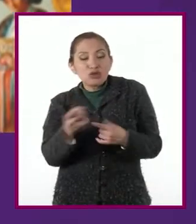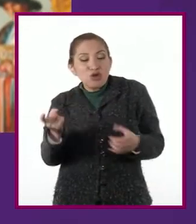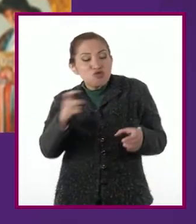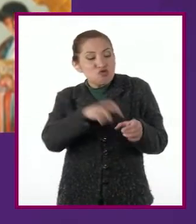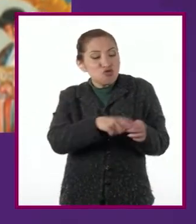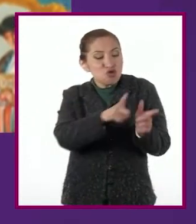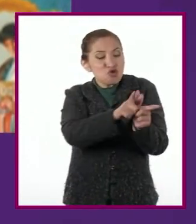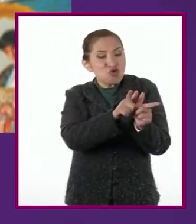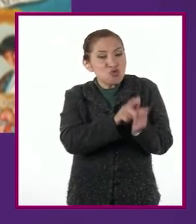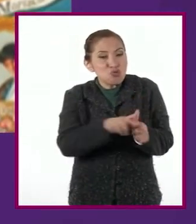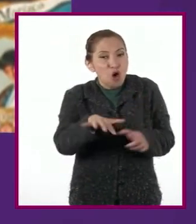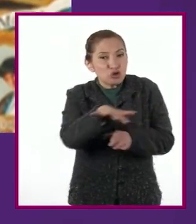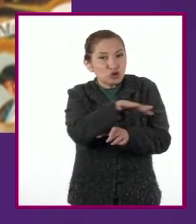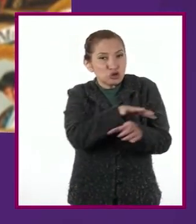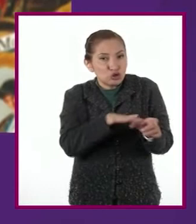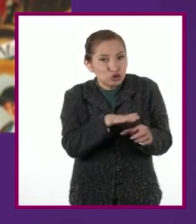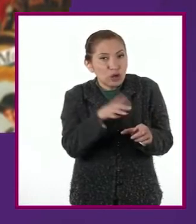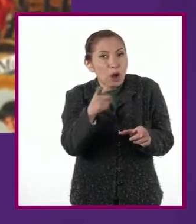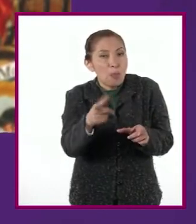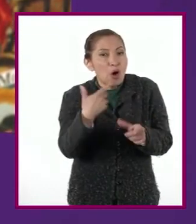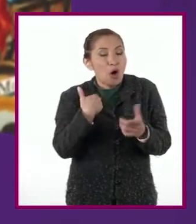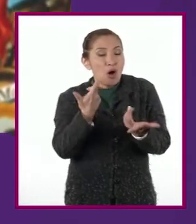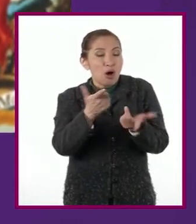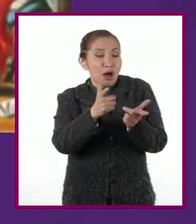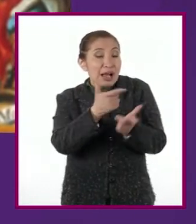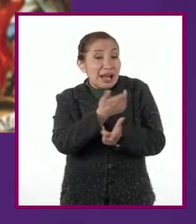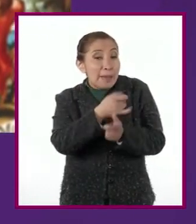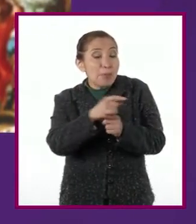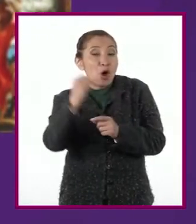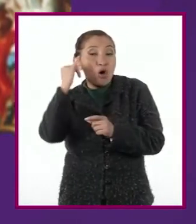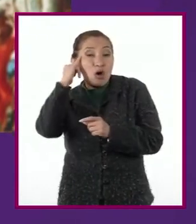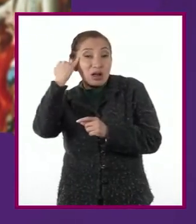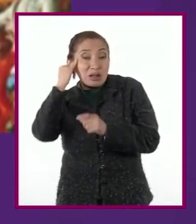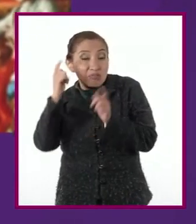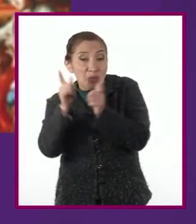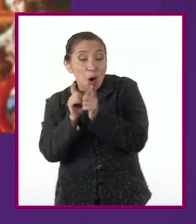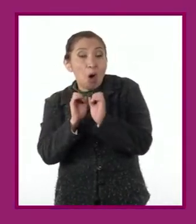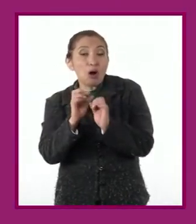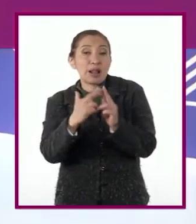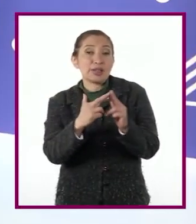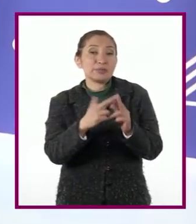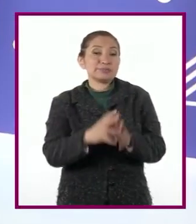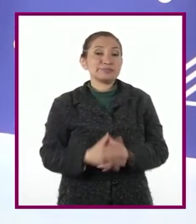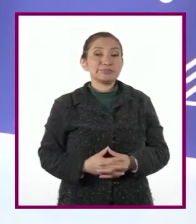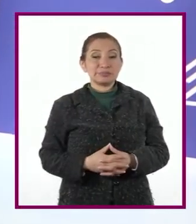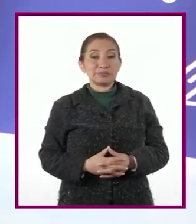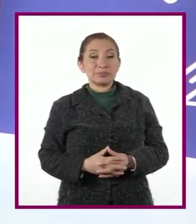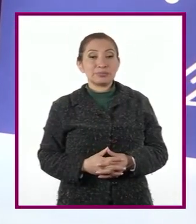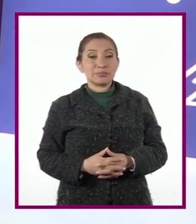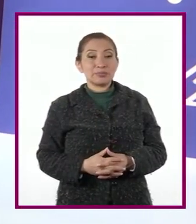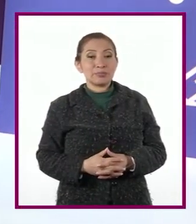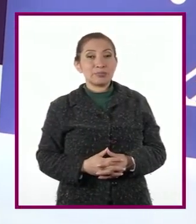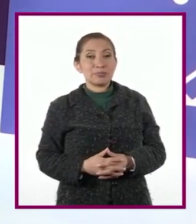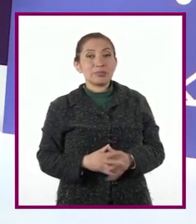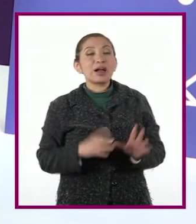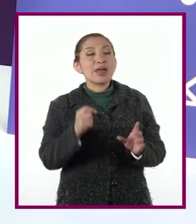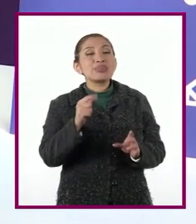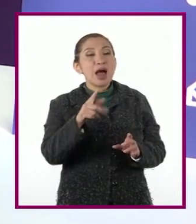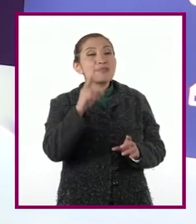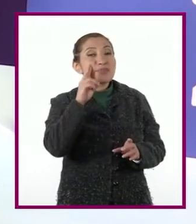a grupos representativos de tipo gremial, étnico o religioso. ¿Cómo les